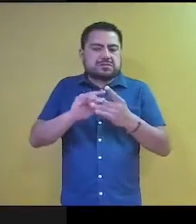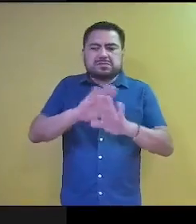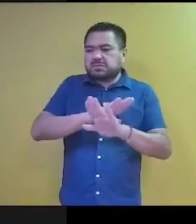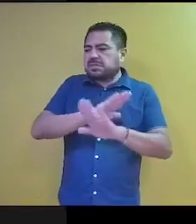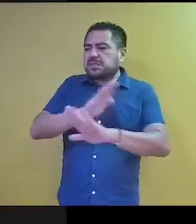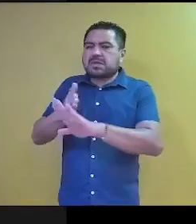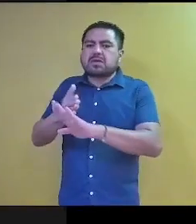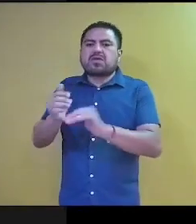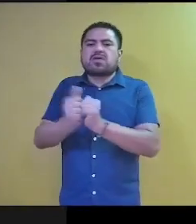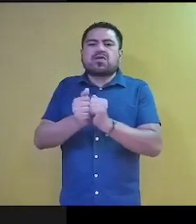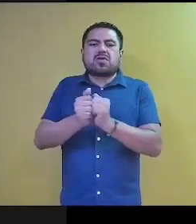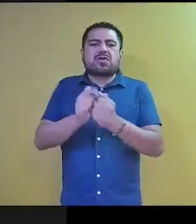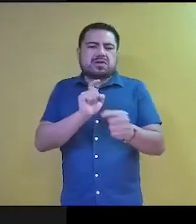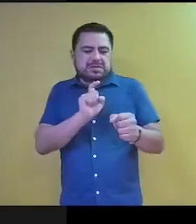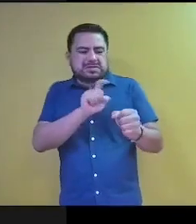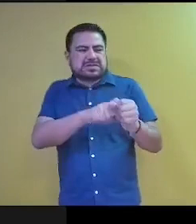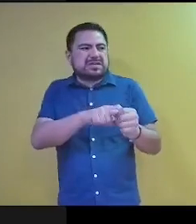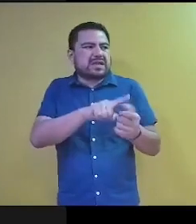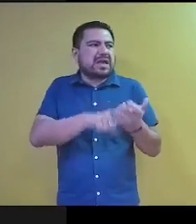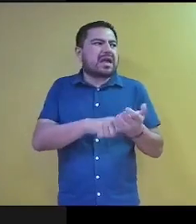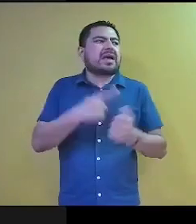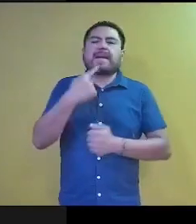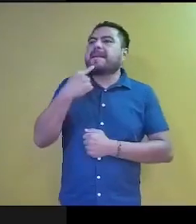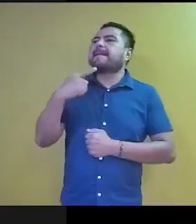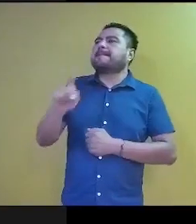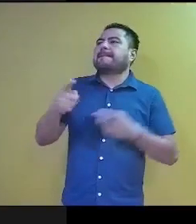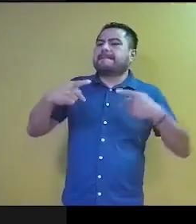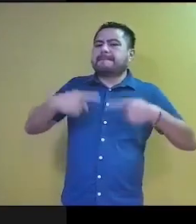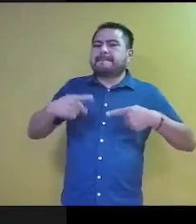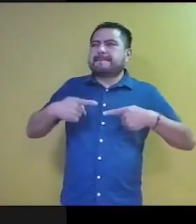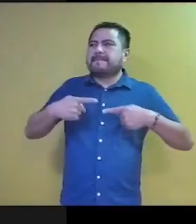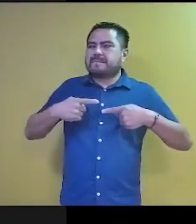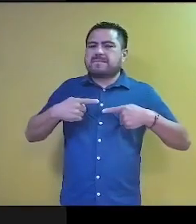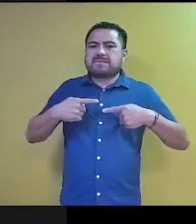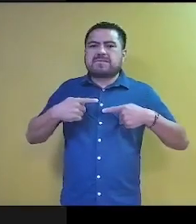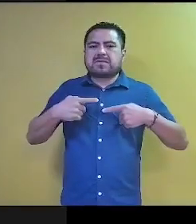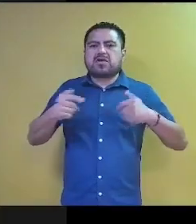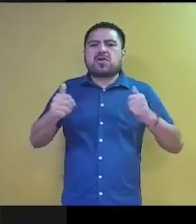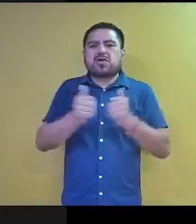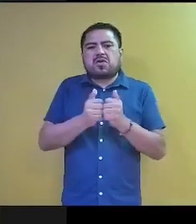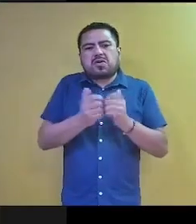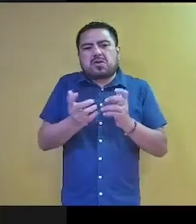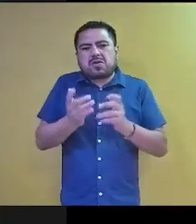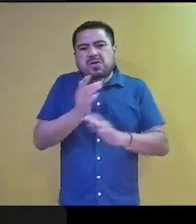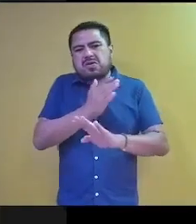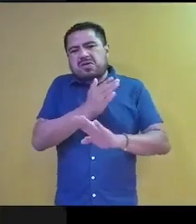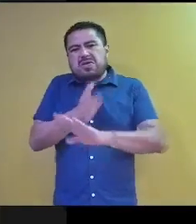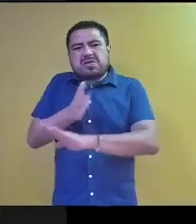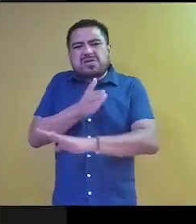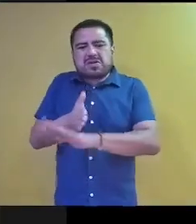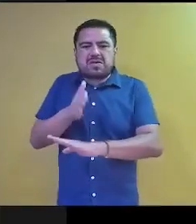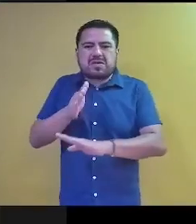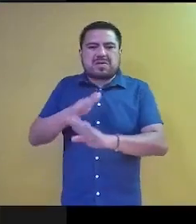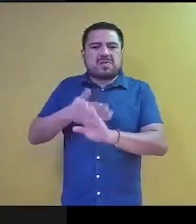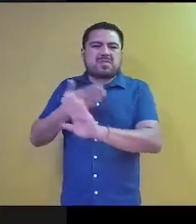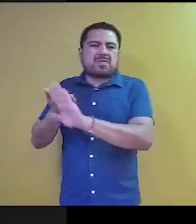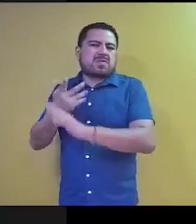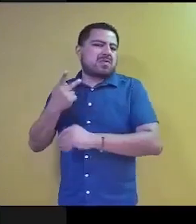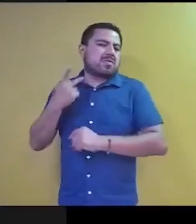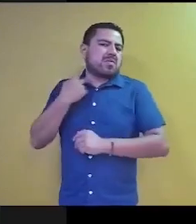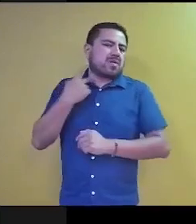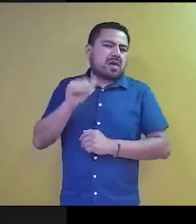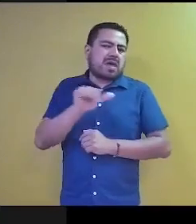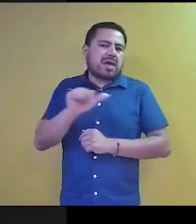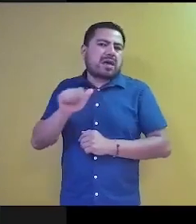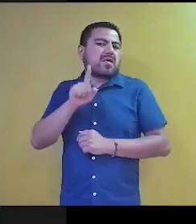nosotros con la inscripción del denunciado en el padrón de personas sancionadas por violencia política en